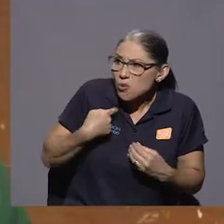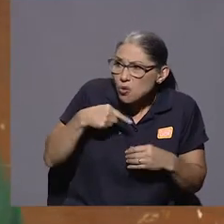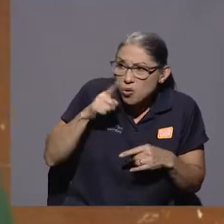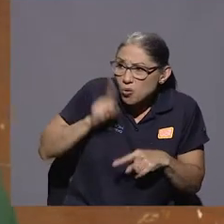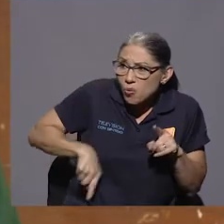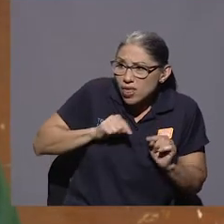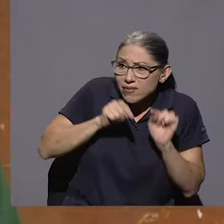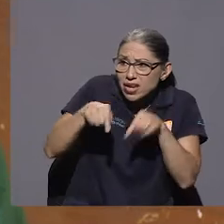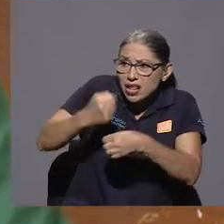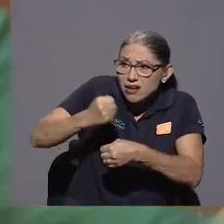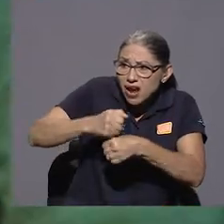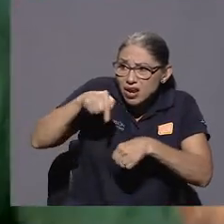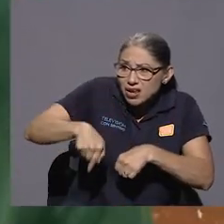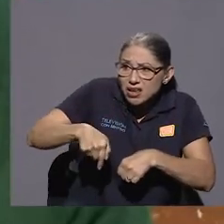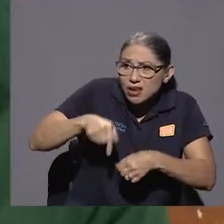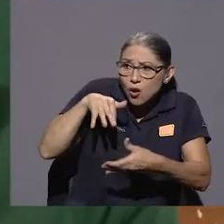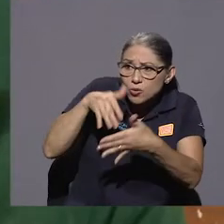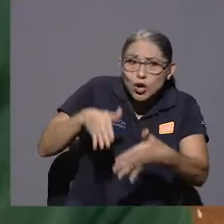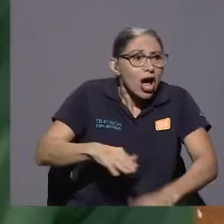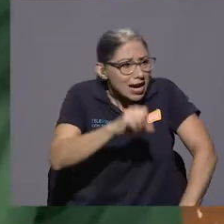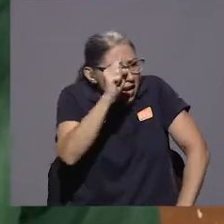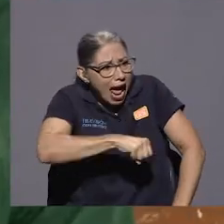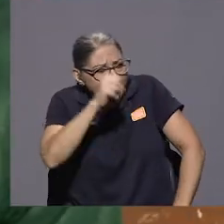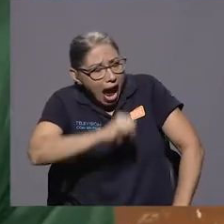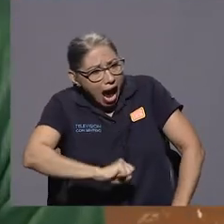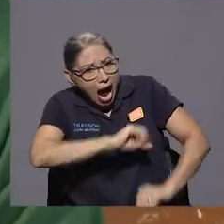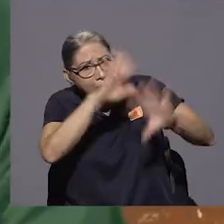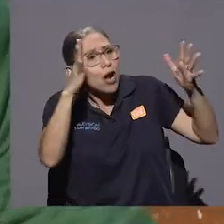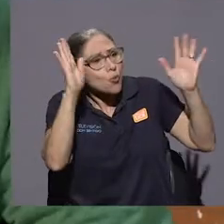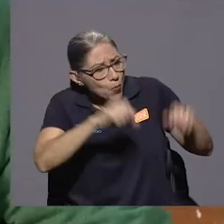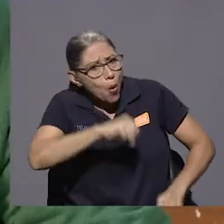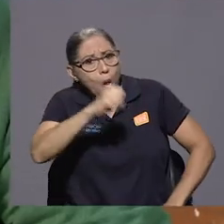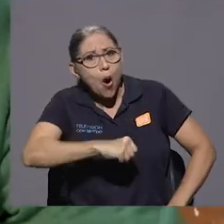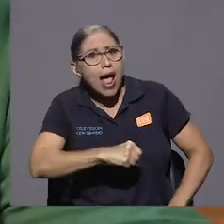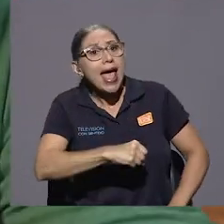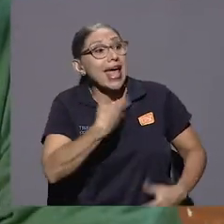aquí como estudiante? Y me dice, claro, por supuesto.